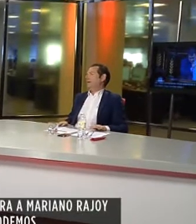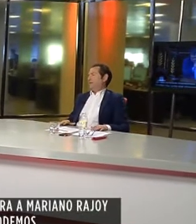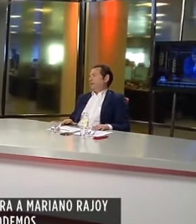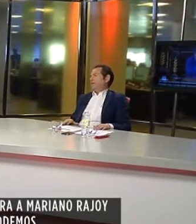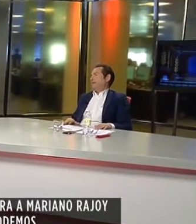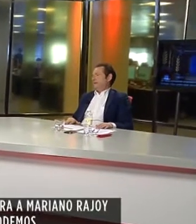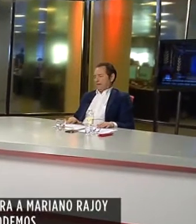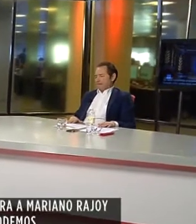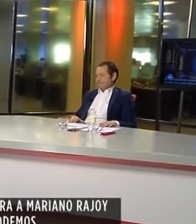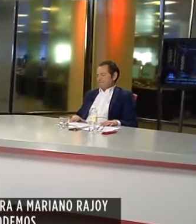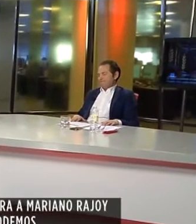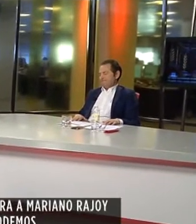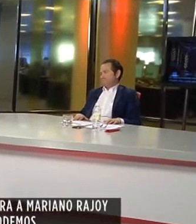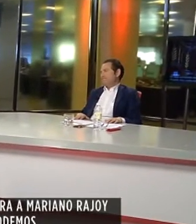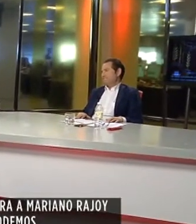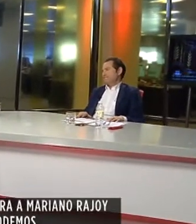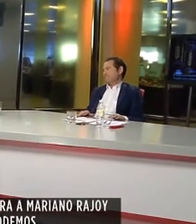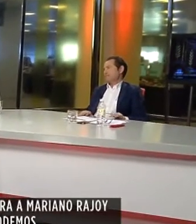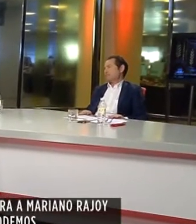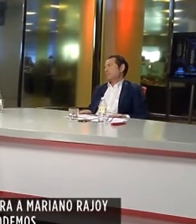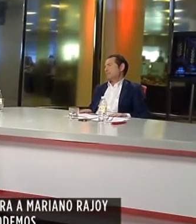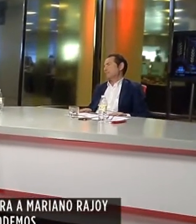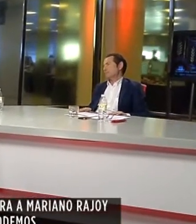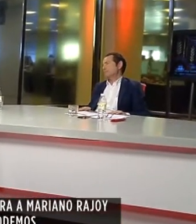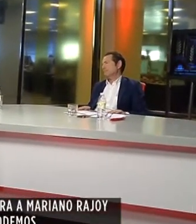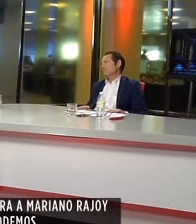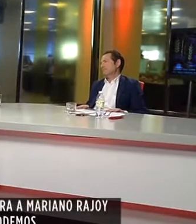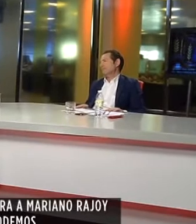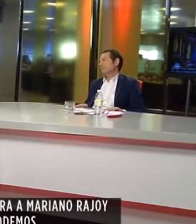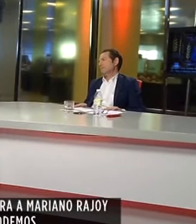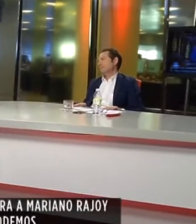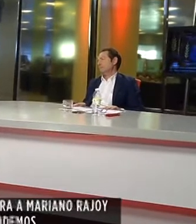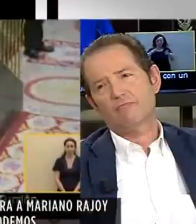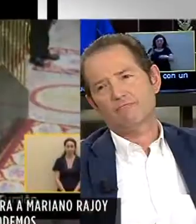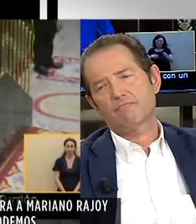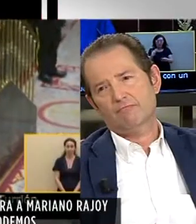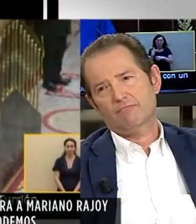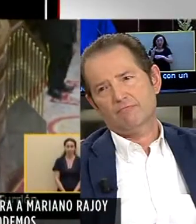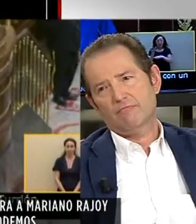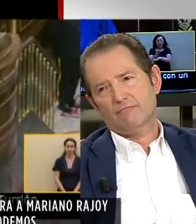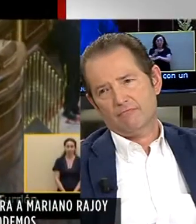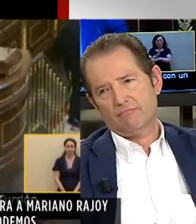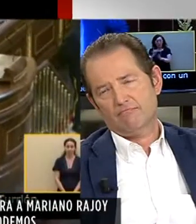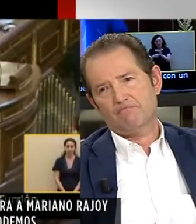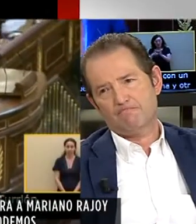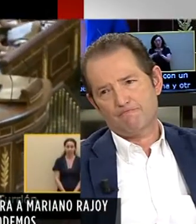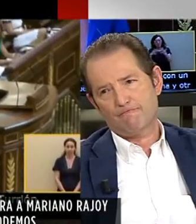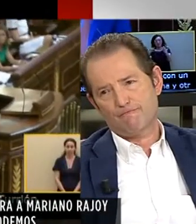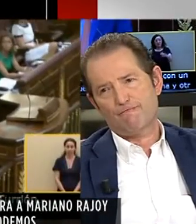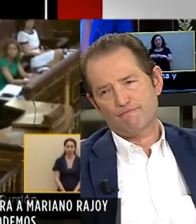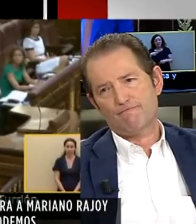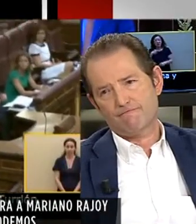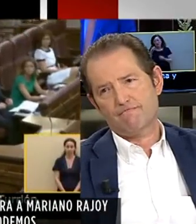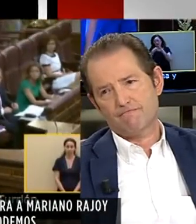ahora mismo las líneas que cruzan o voto con estas señas que cruzamos voto que antes eran